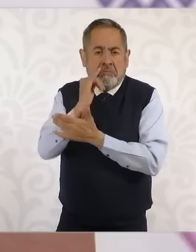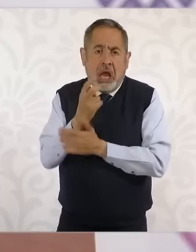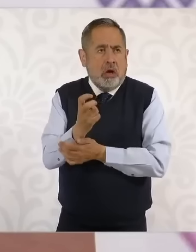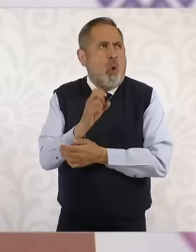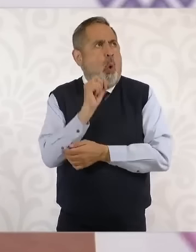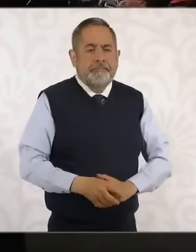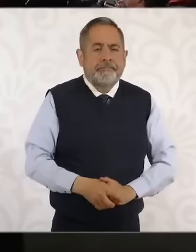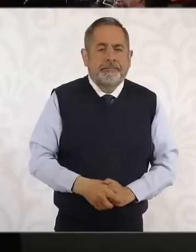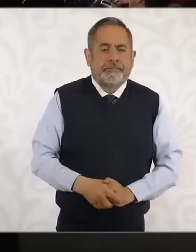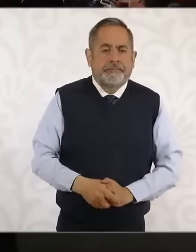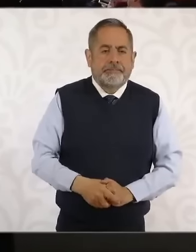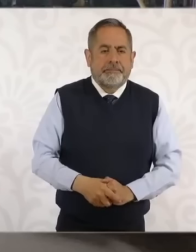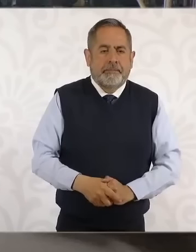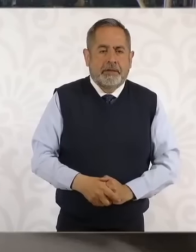tomó.